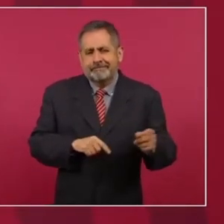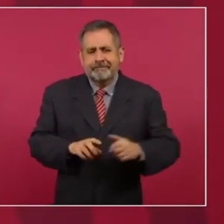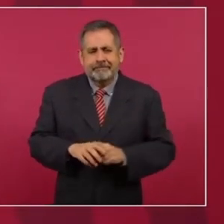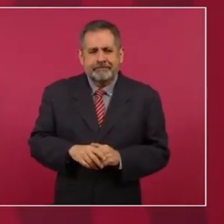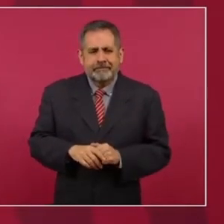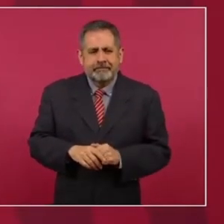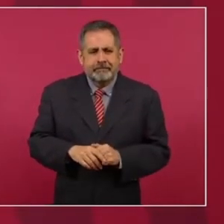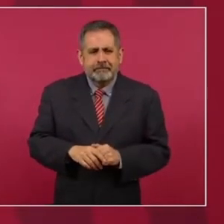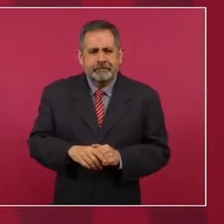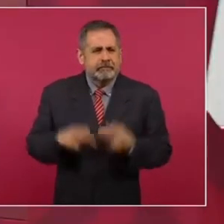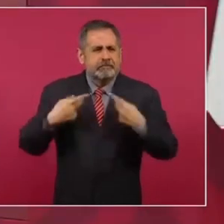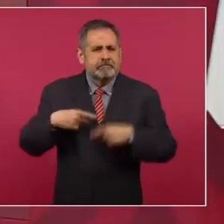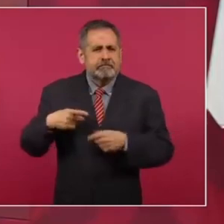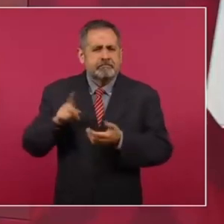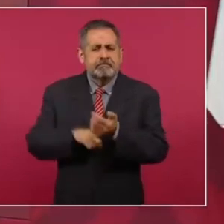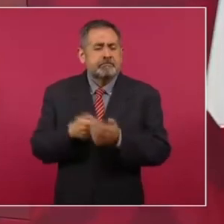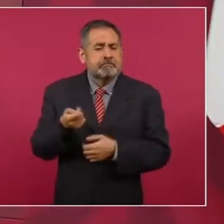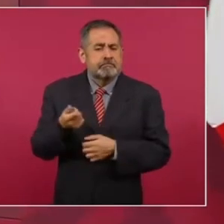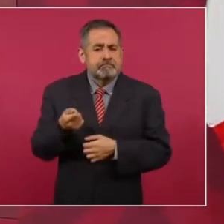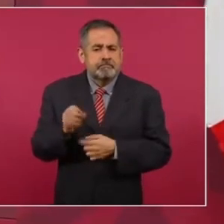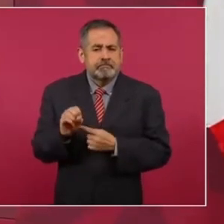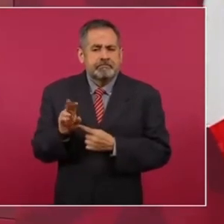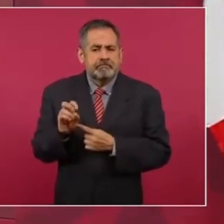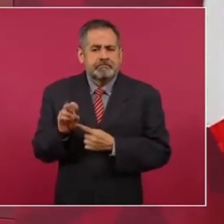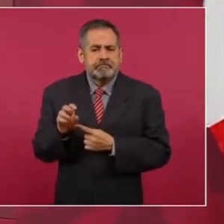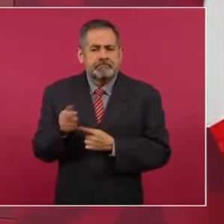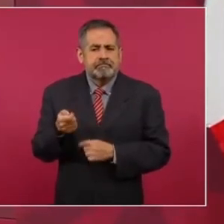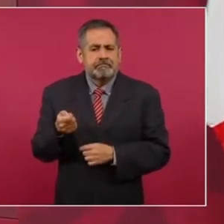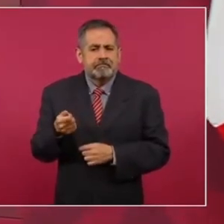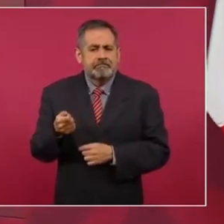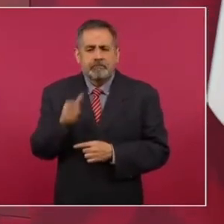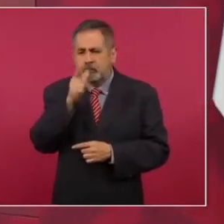Con gentes con foquitos, indicando